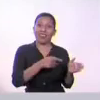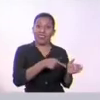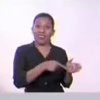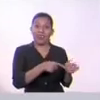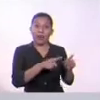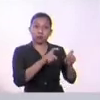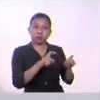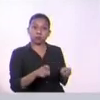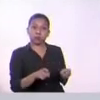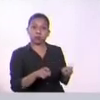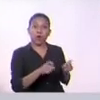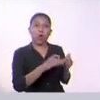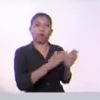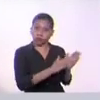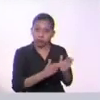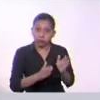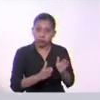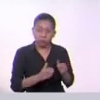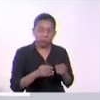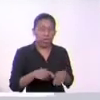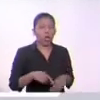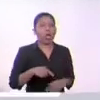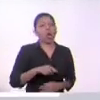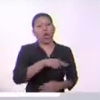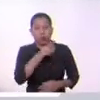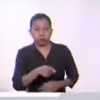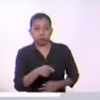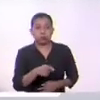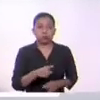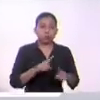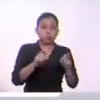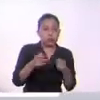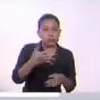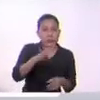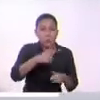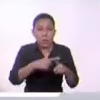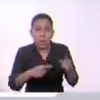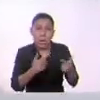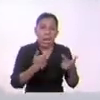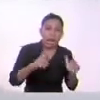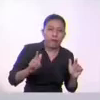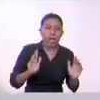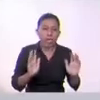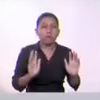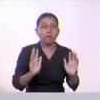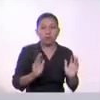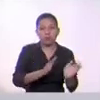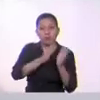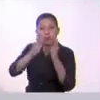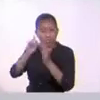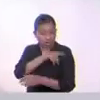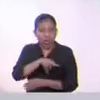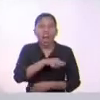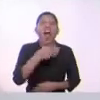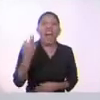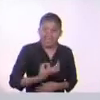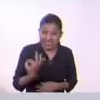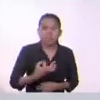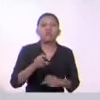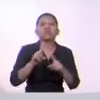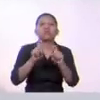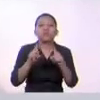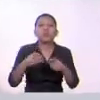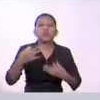o estructurada, que sí necesitan un guión o un cuestionario. En este caso, eso no es